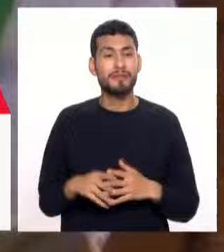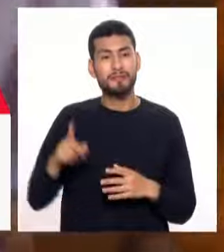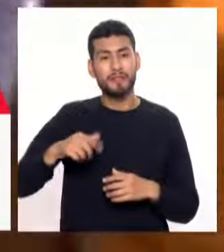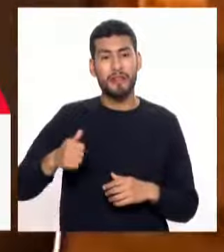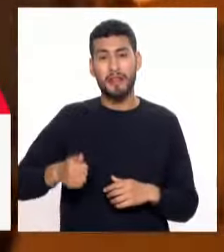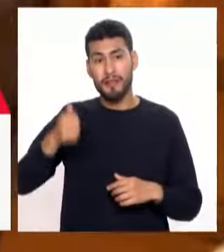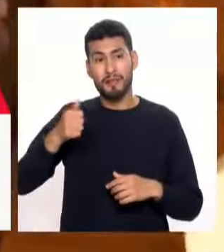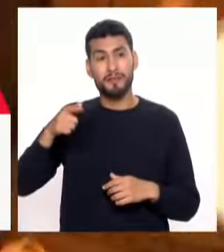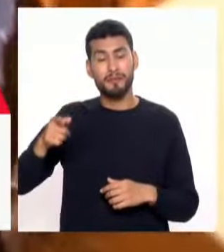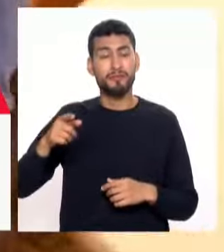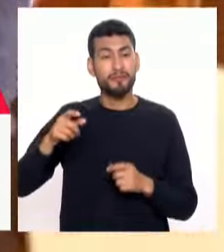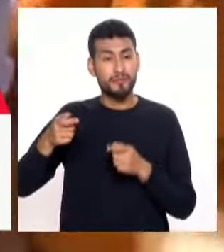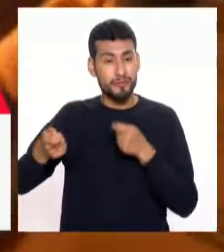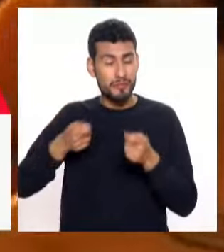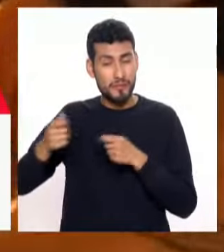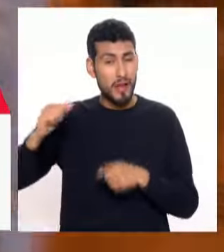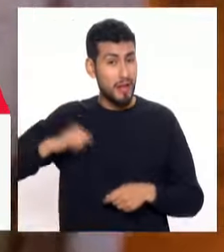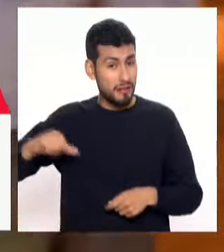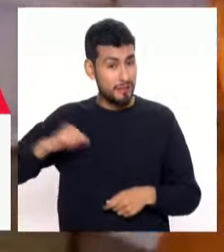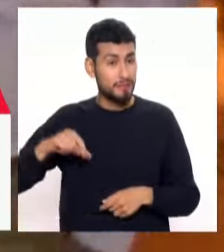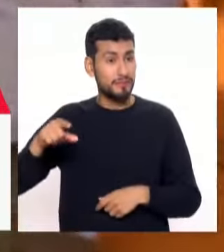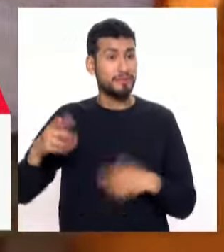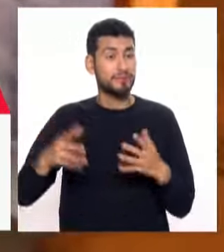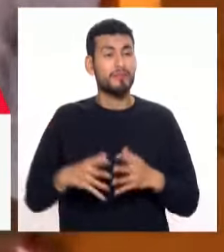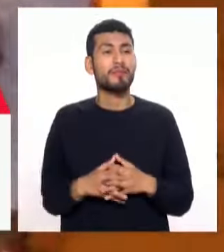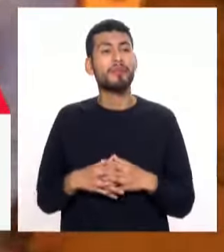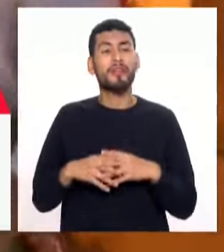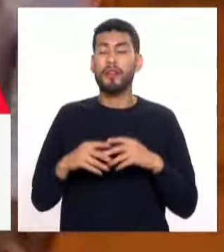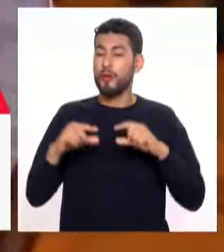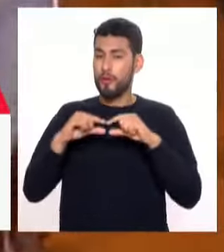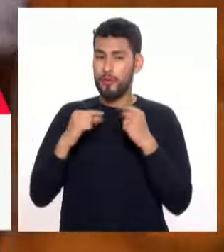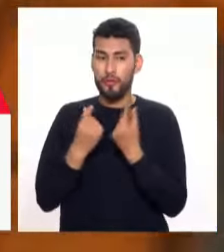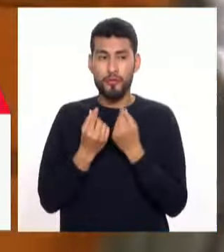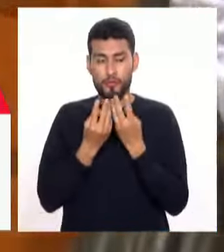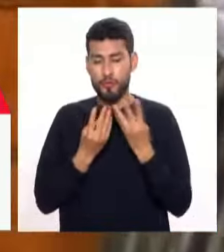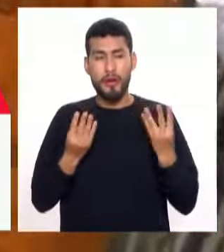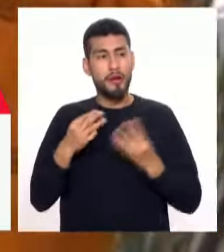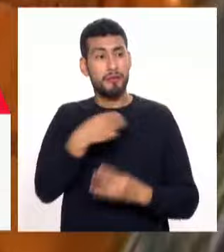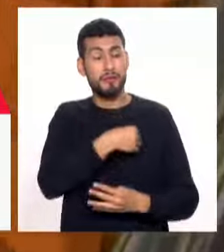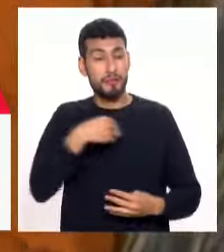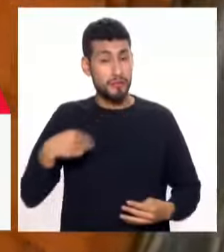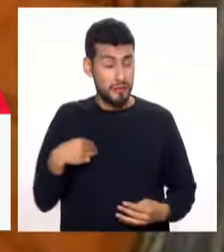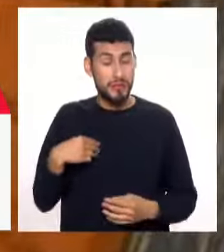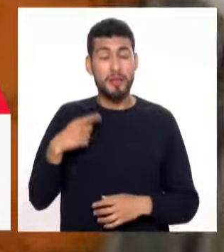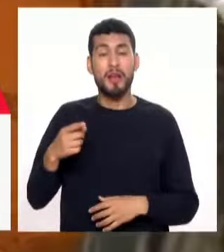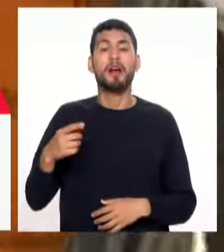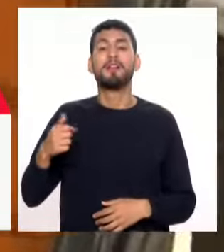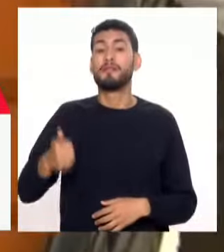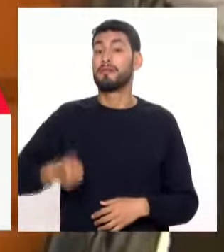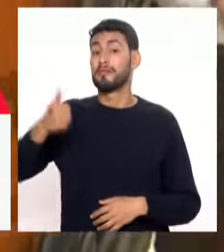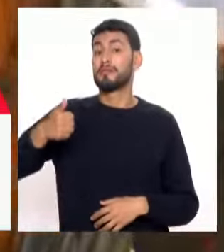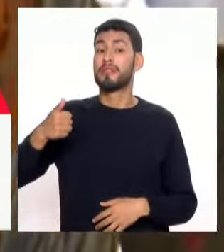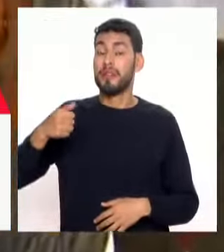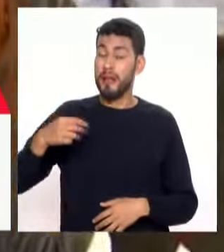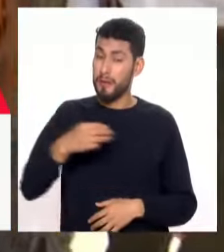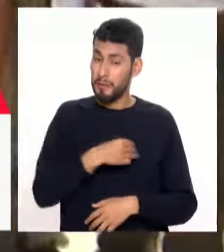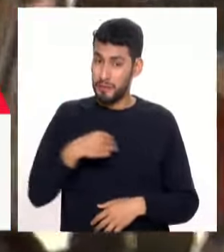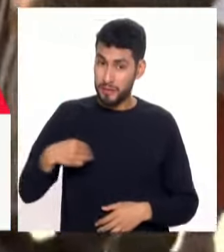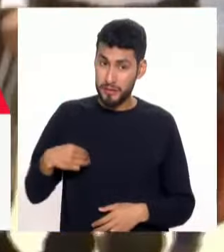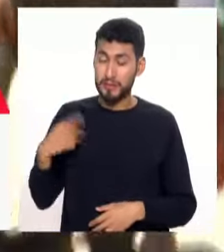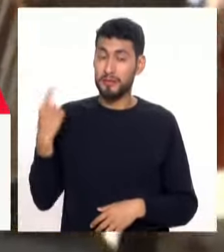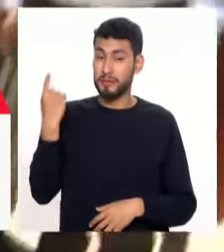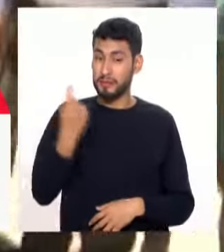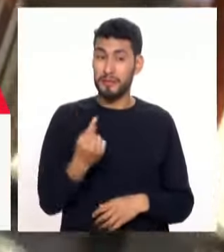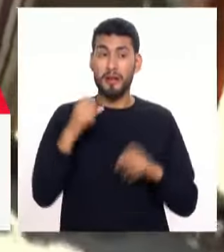autoridad local que juntamente con los ministros de Estado, el presidente del Consejo de Ministros, se